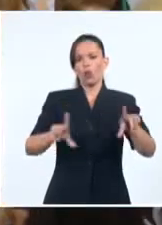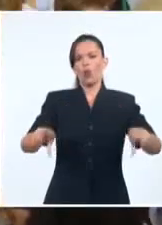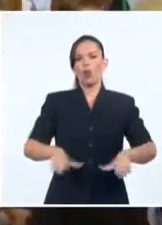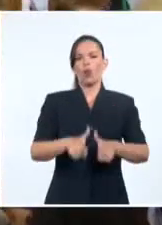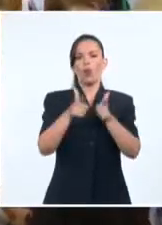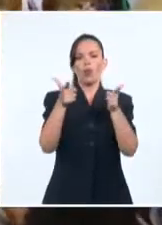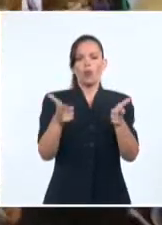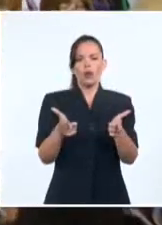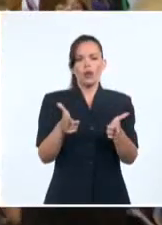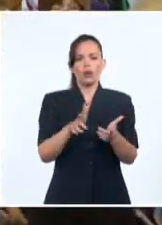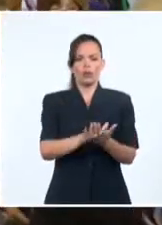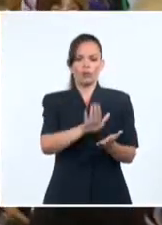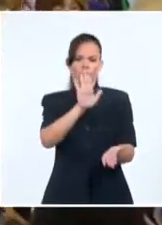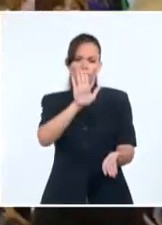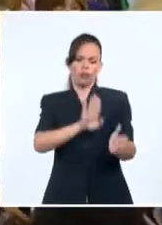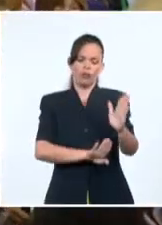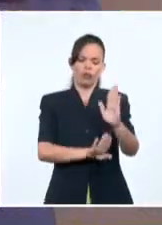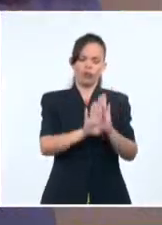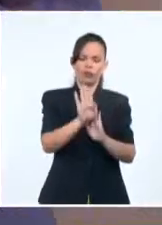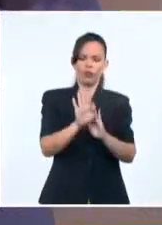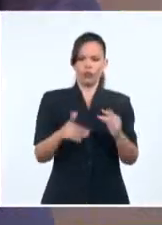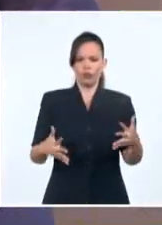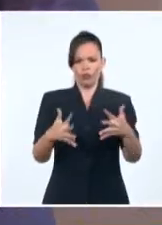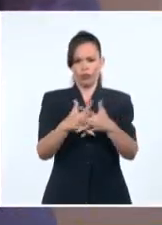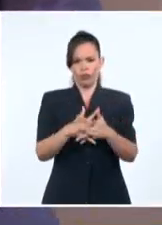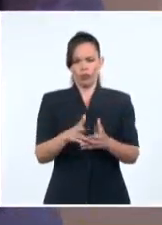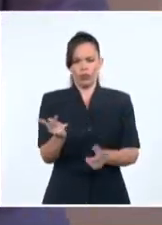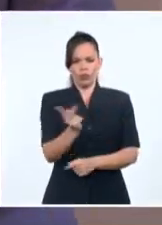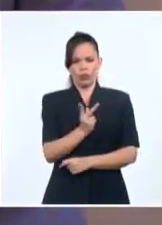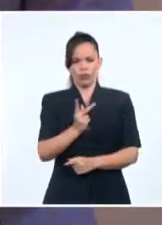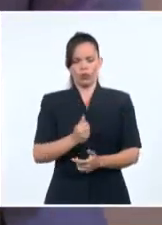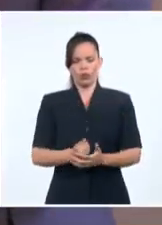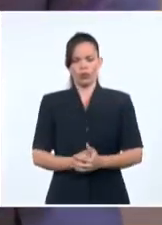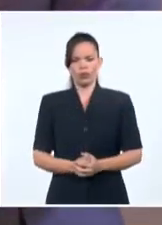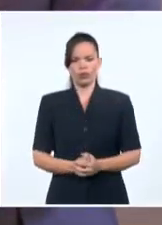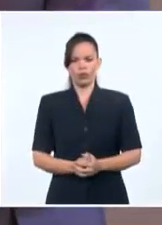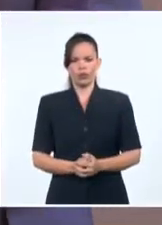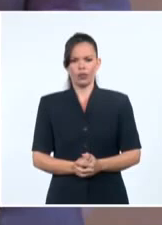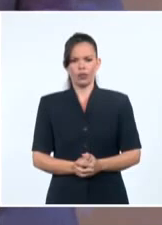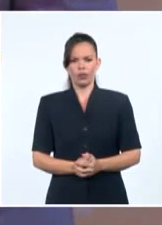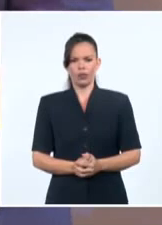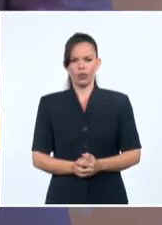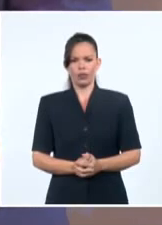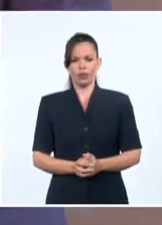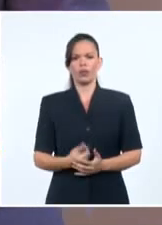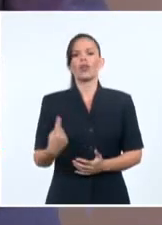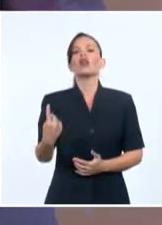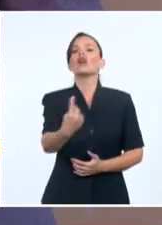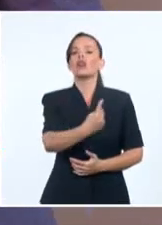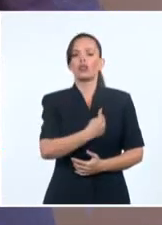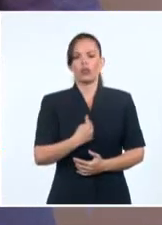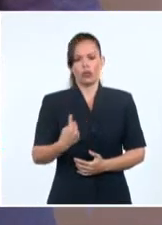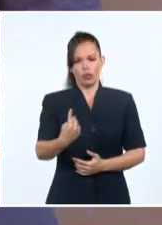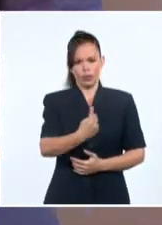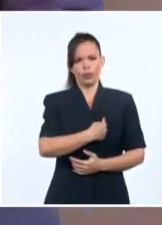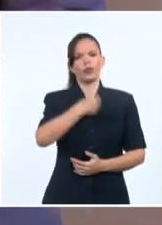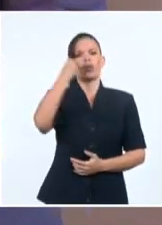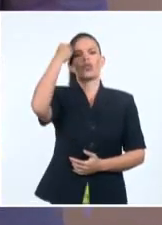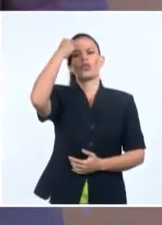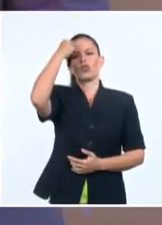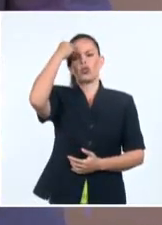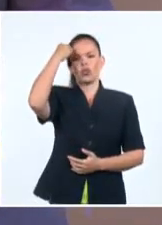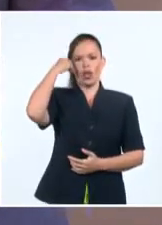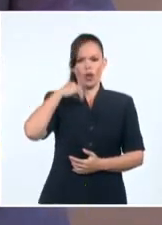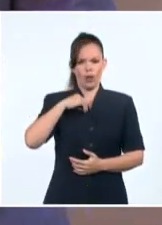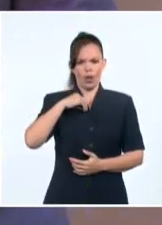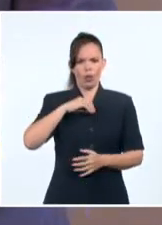consolidar las relaciones bilaterales. Somos conscientes de que en este mundo globalizado